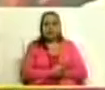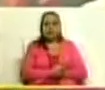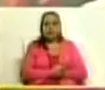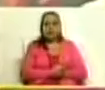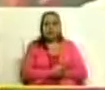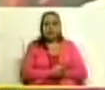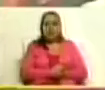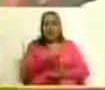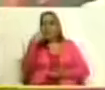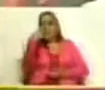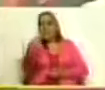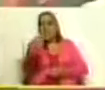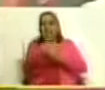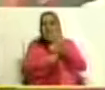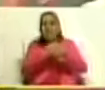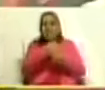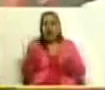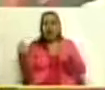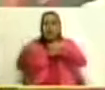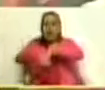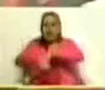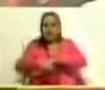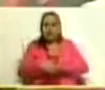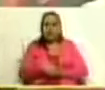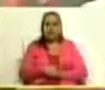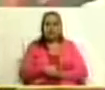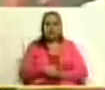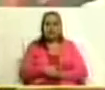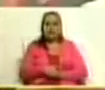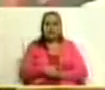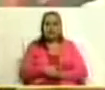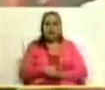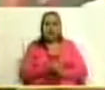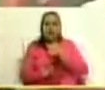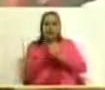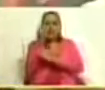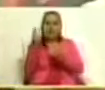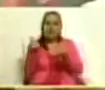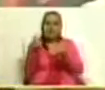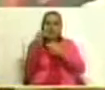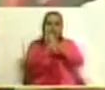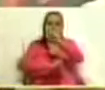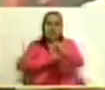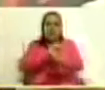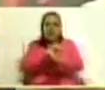a decir que iba a hacer un pacto con el Fondo Monetario Internacional.